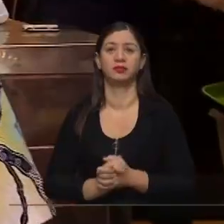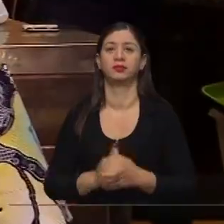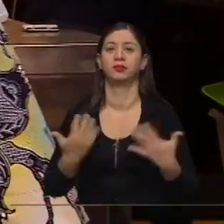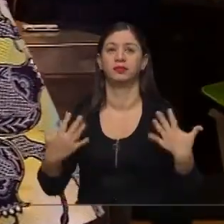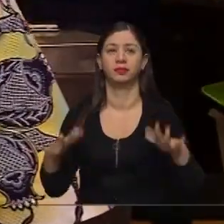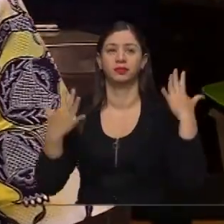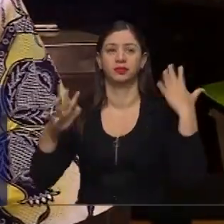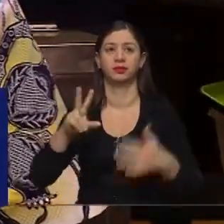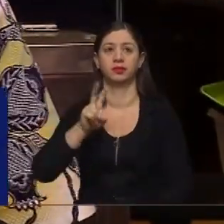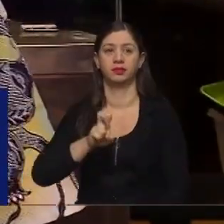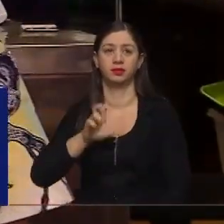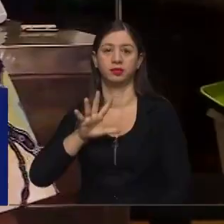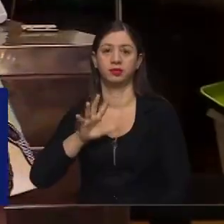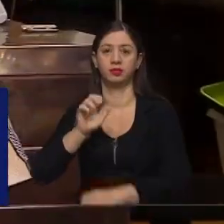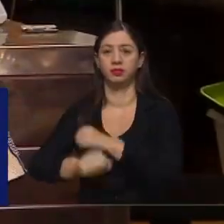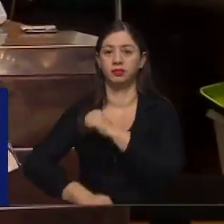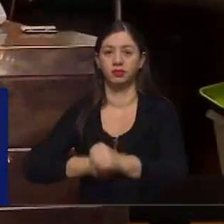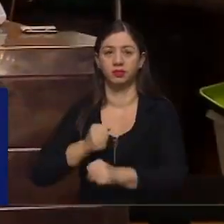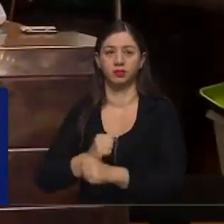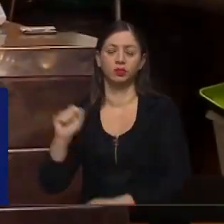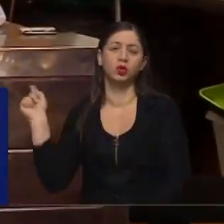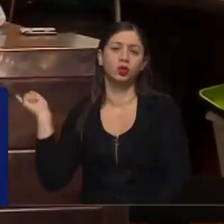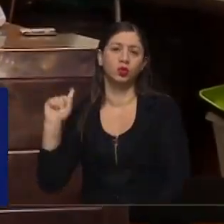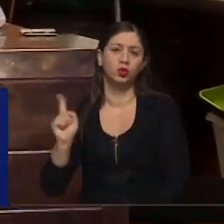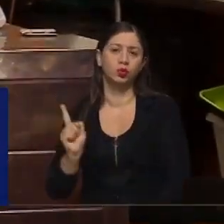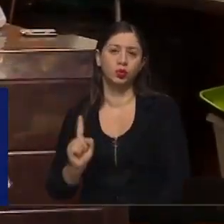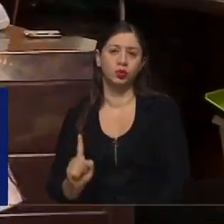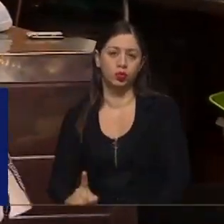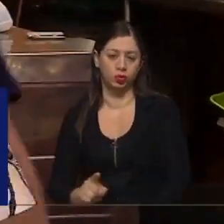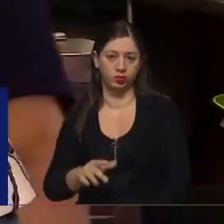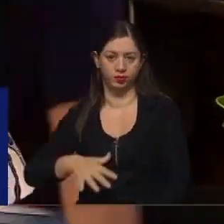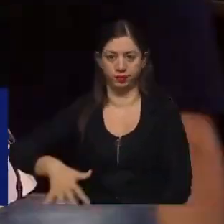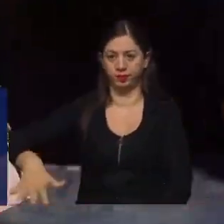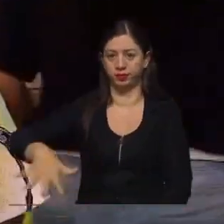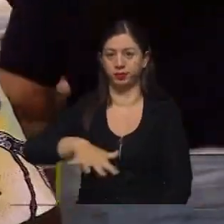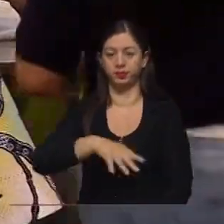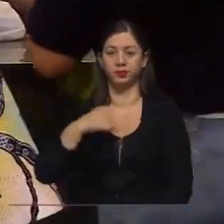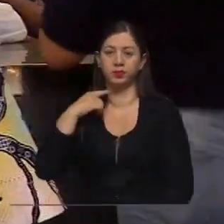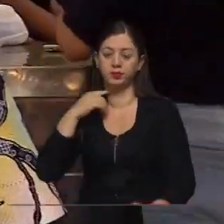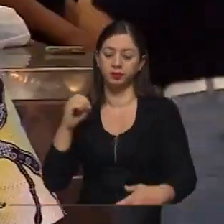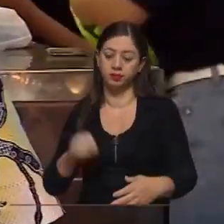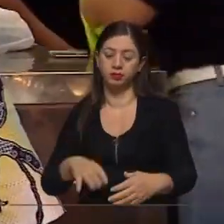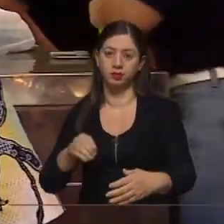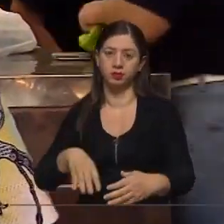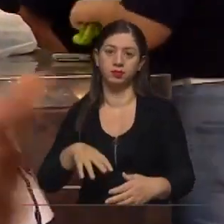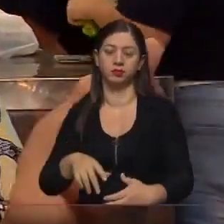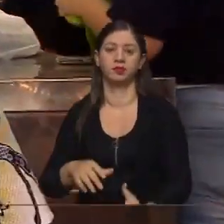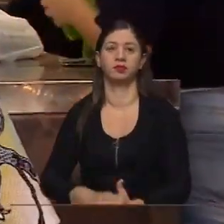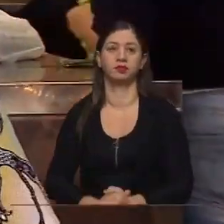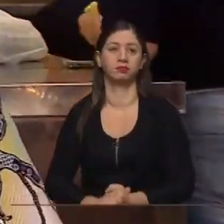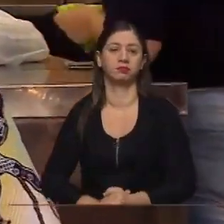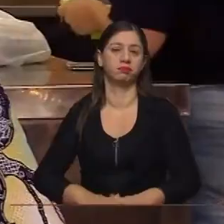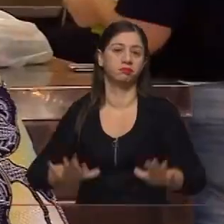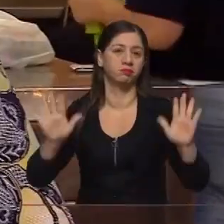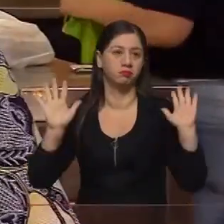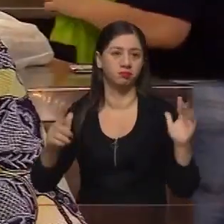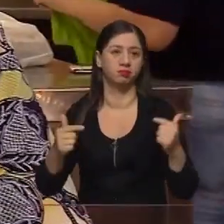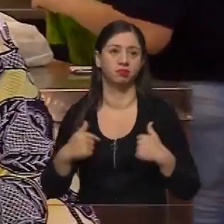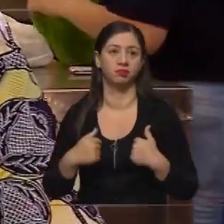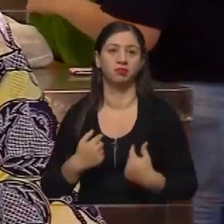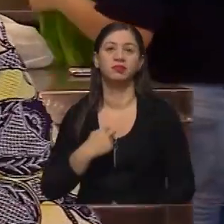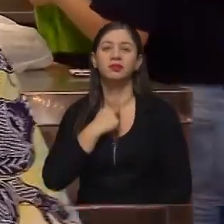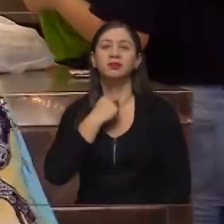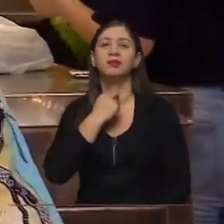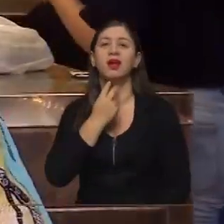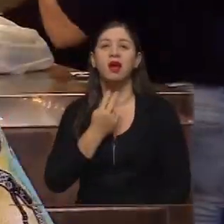celebrado los 75 años de esta de esta galería y nada hoy estoy un poco